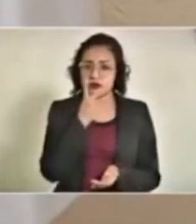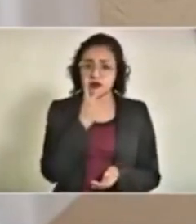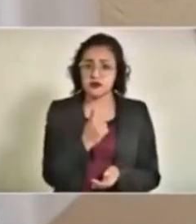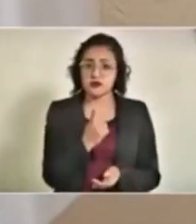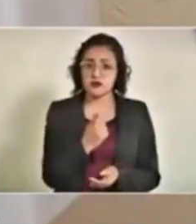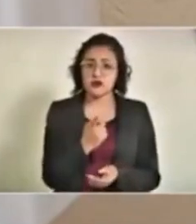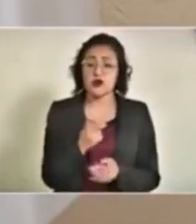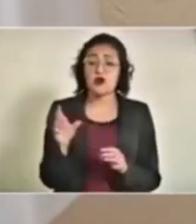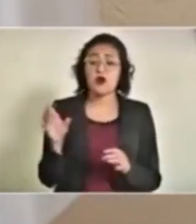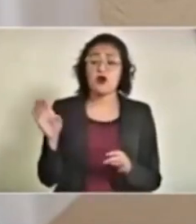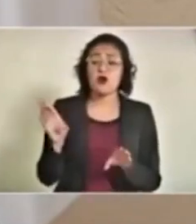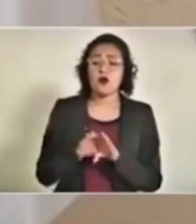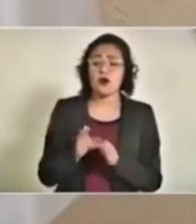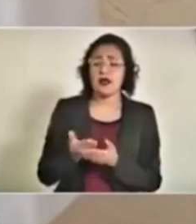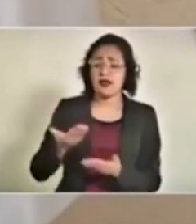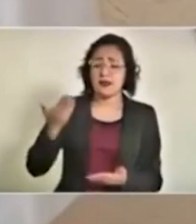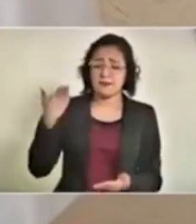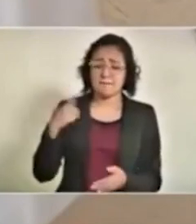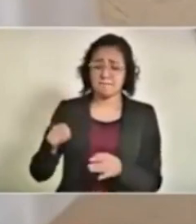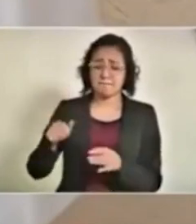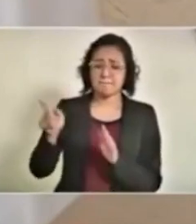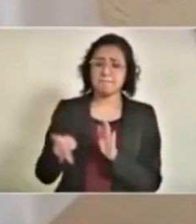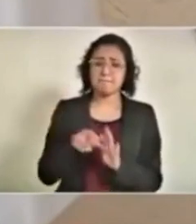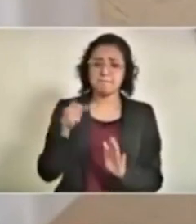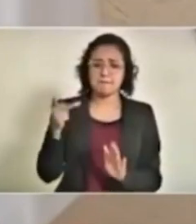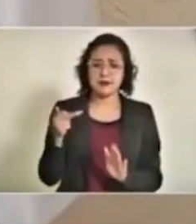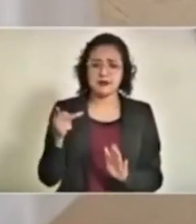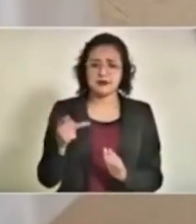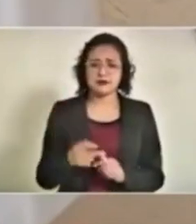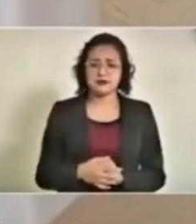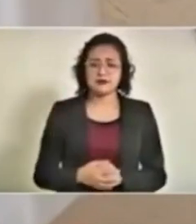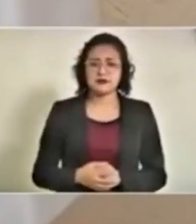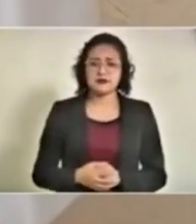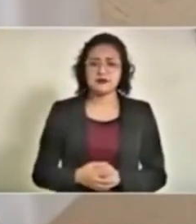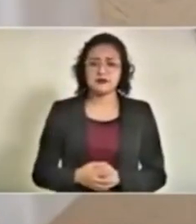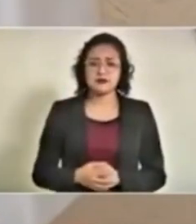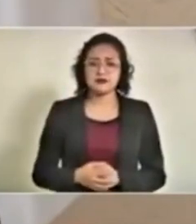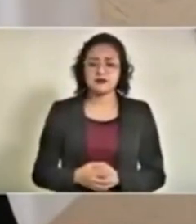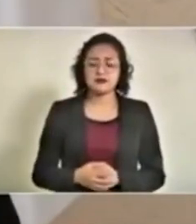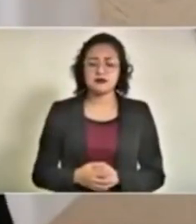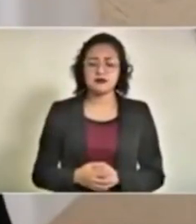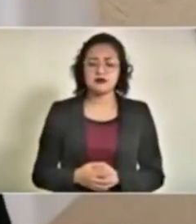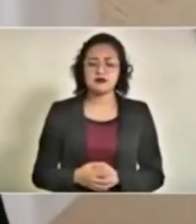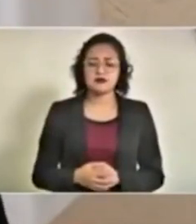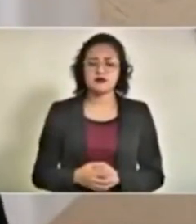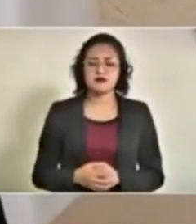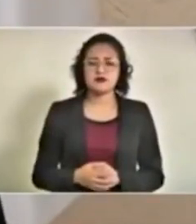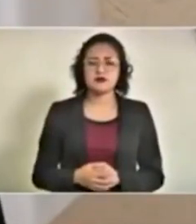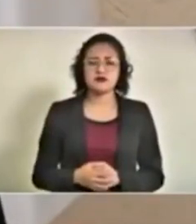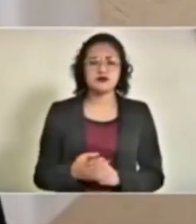como lo hice en la primera ocasión, que nunca